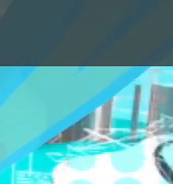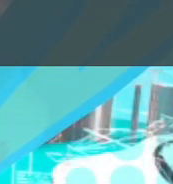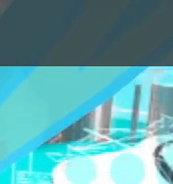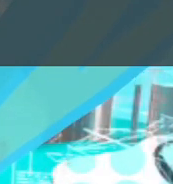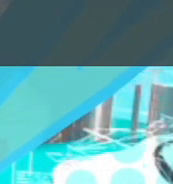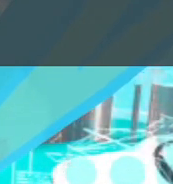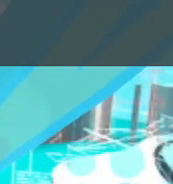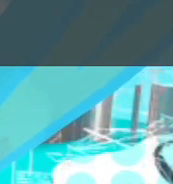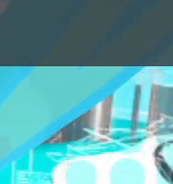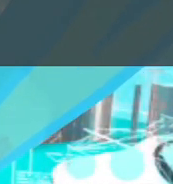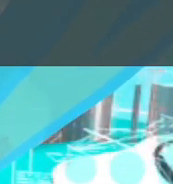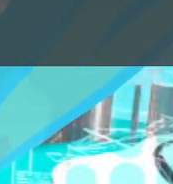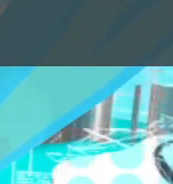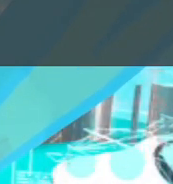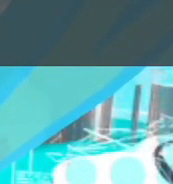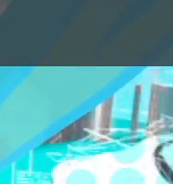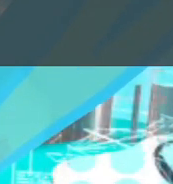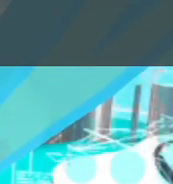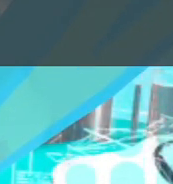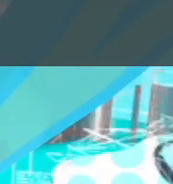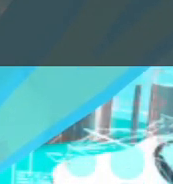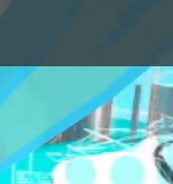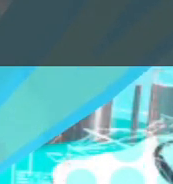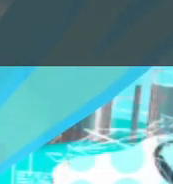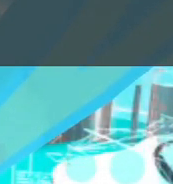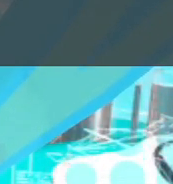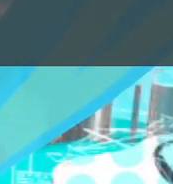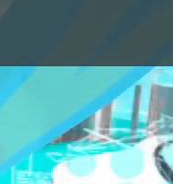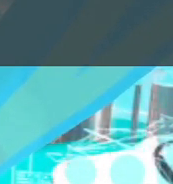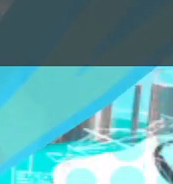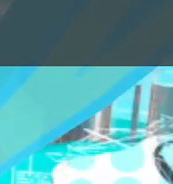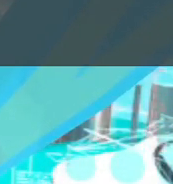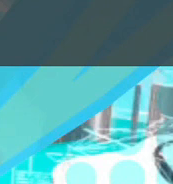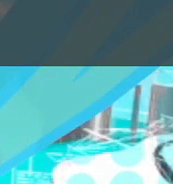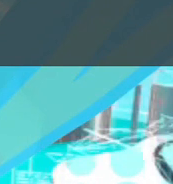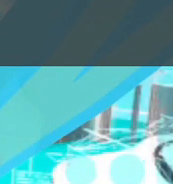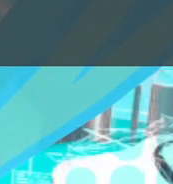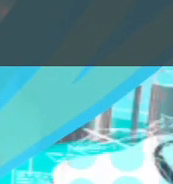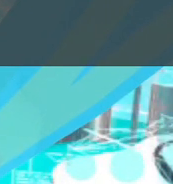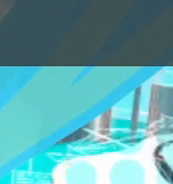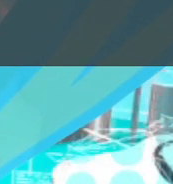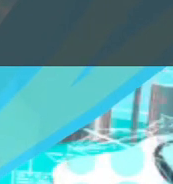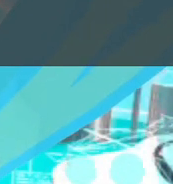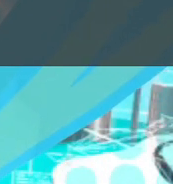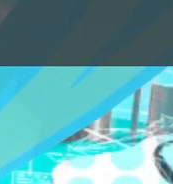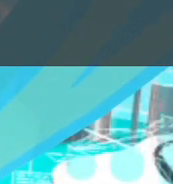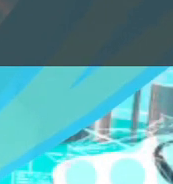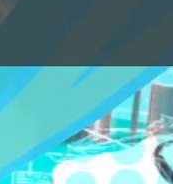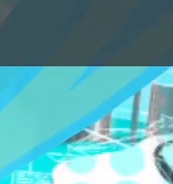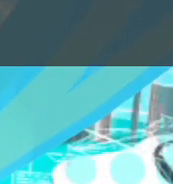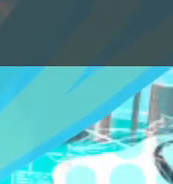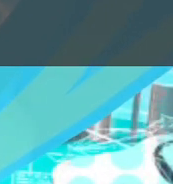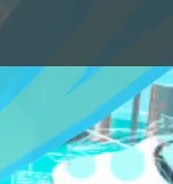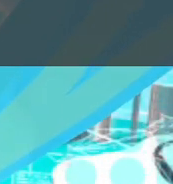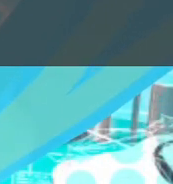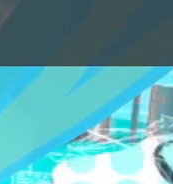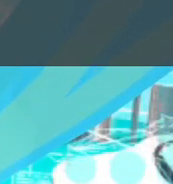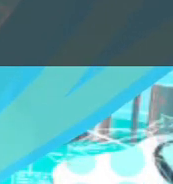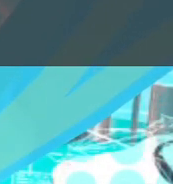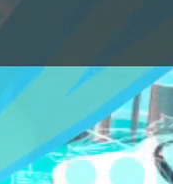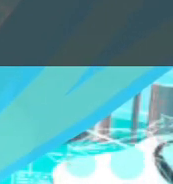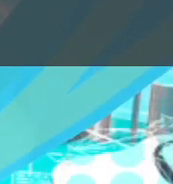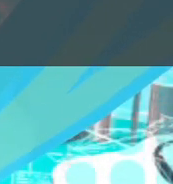han pedido, han hecho toda una solicitud de comparecencia de una serie de personas para que vayan a hablar a la